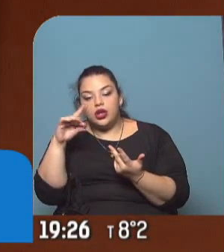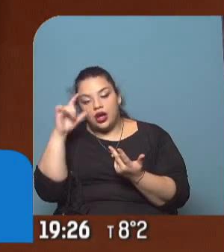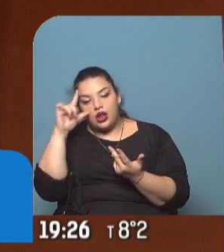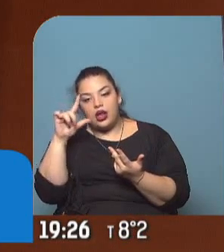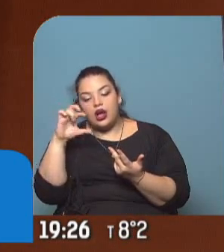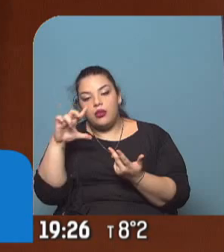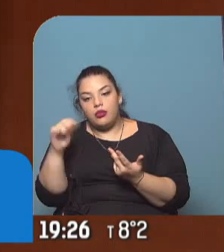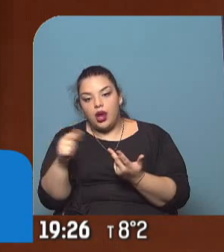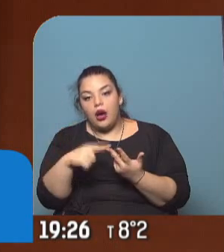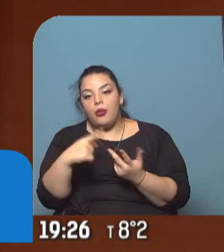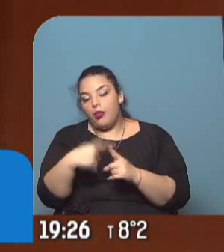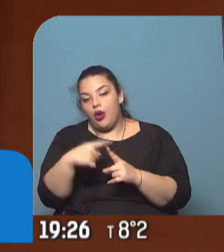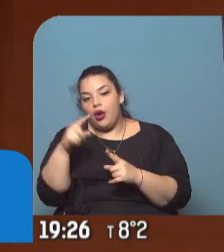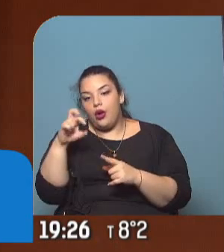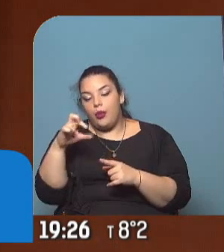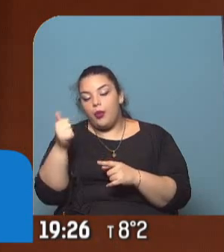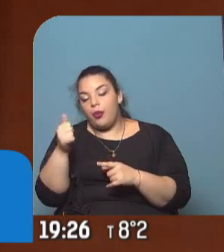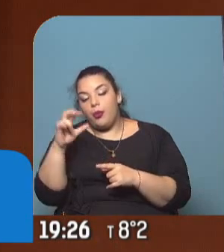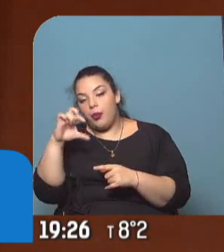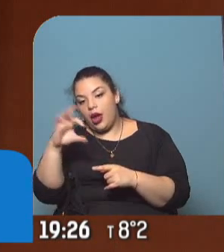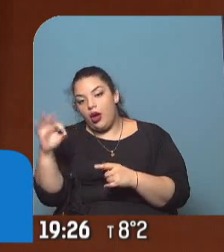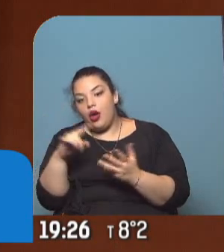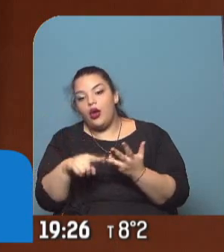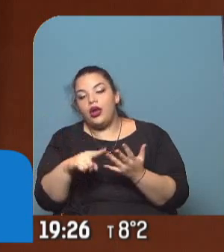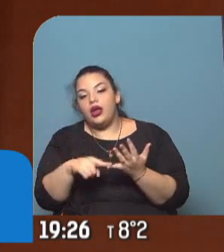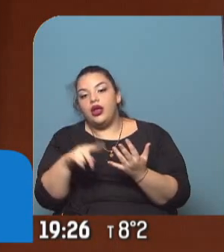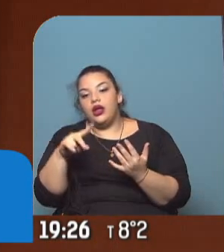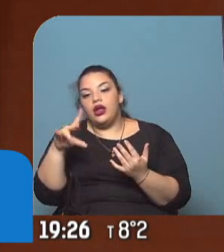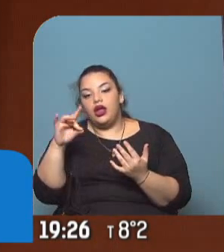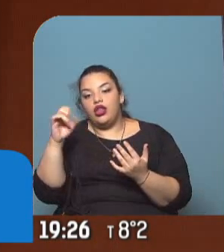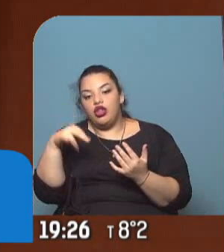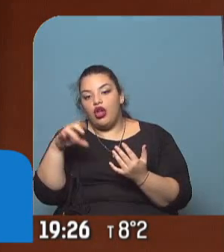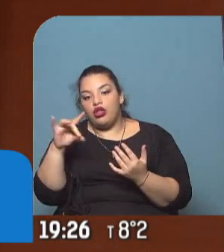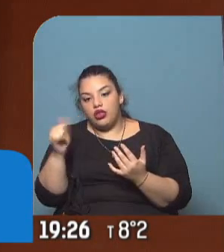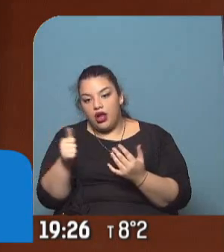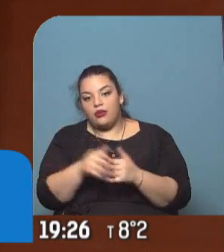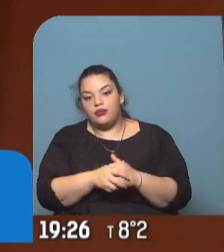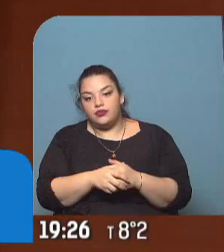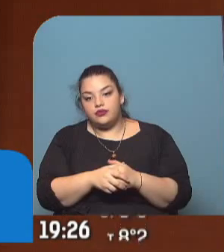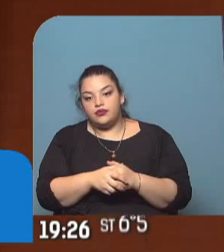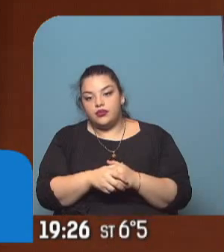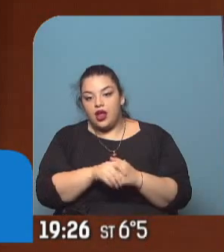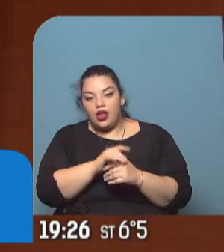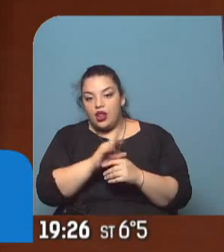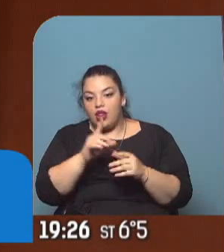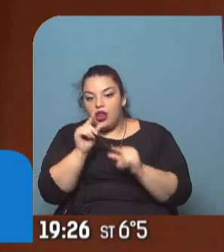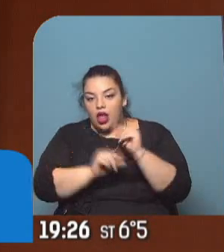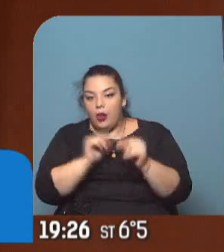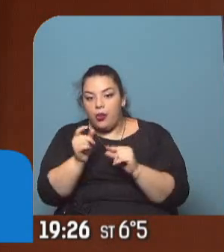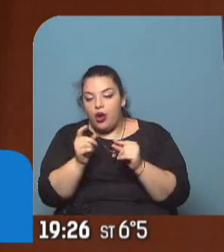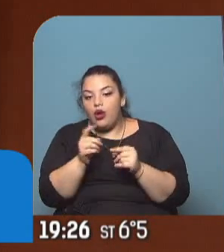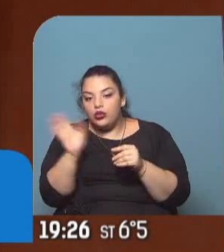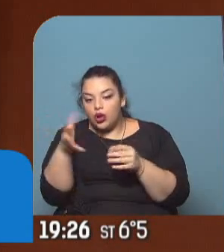PO, Vicky Donda por Libres del Sur y yo por el Frente para la Victoria. Entonces, la verdad es que fuimos construyendo